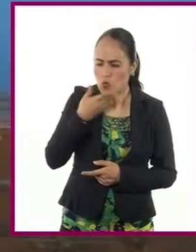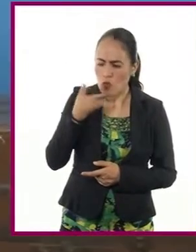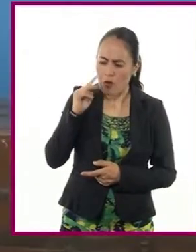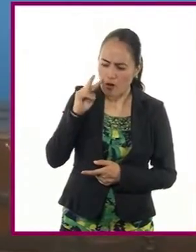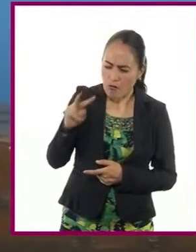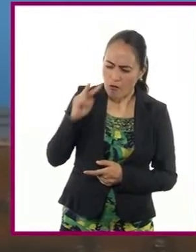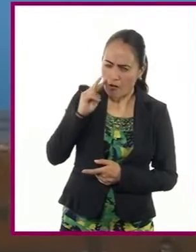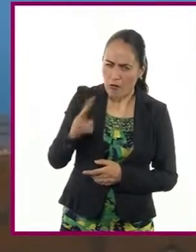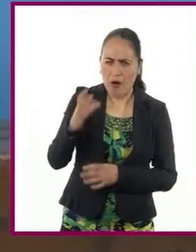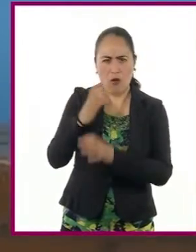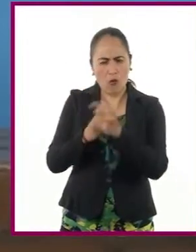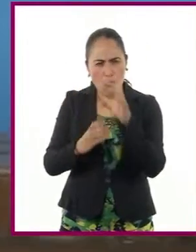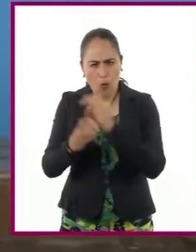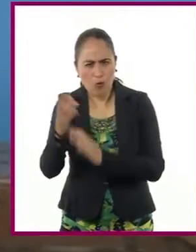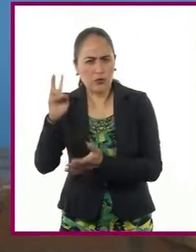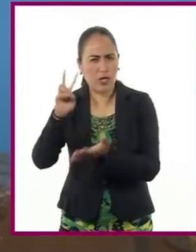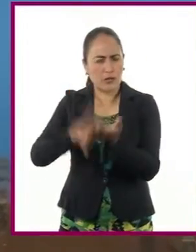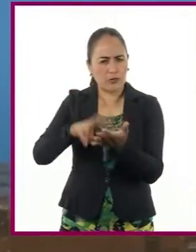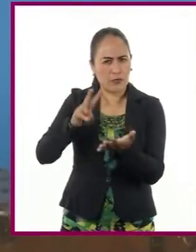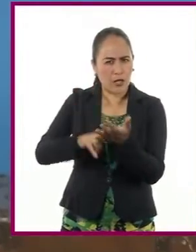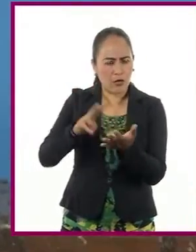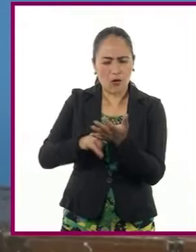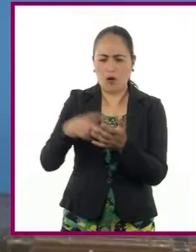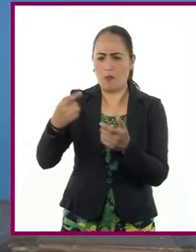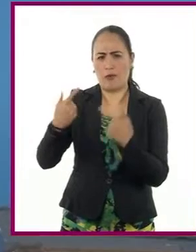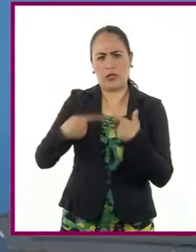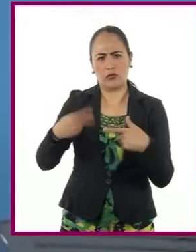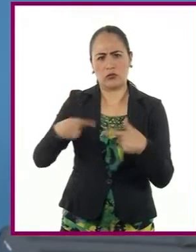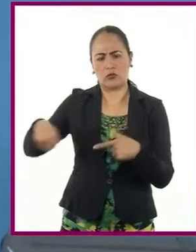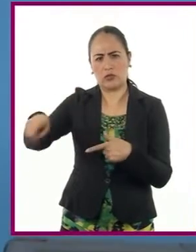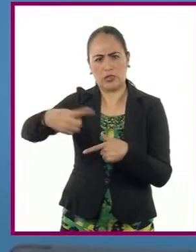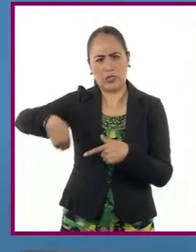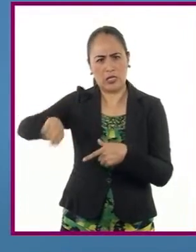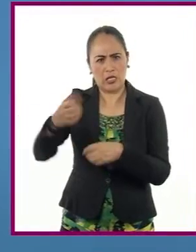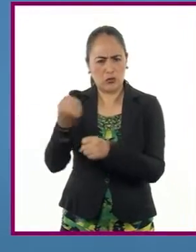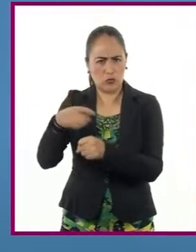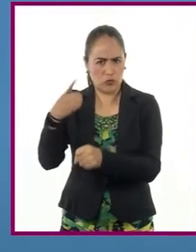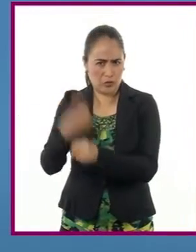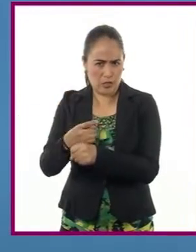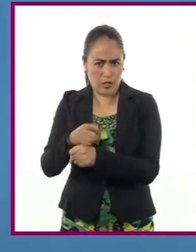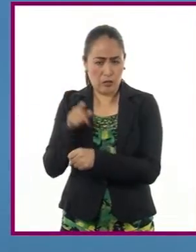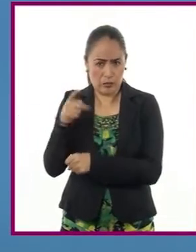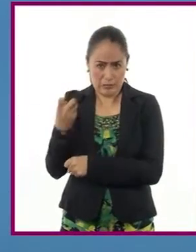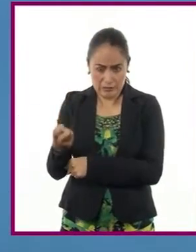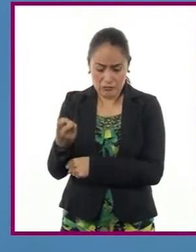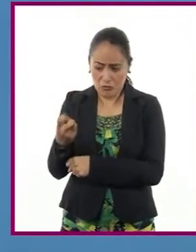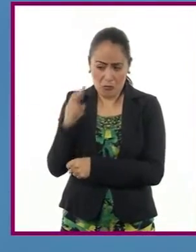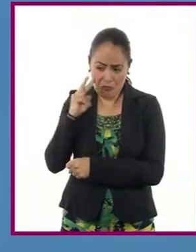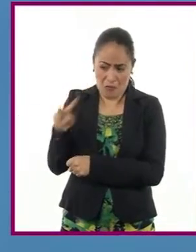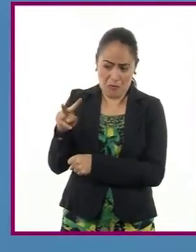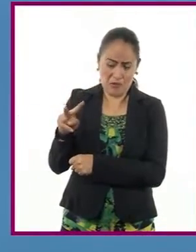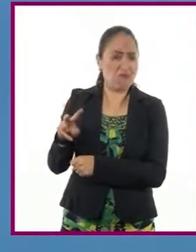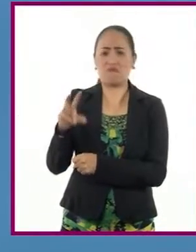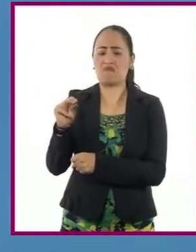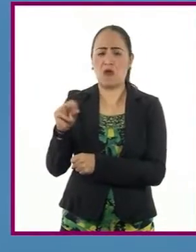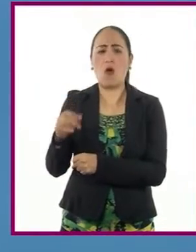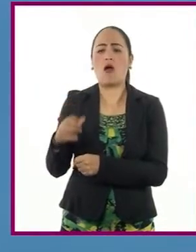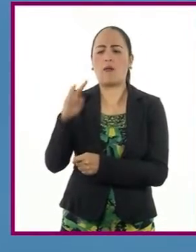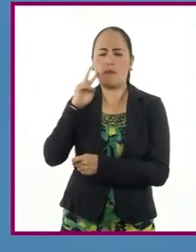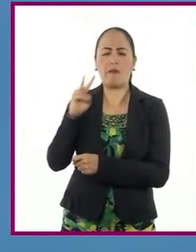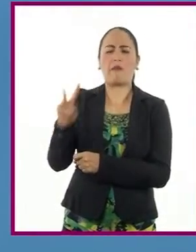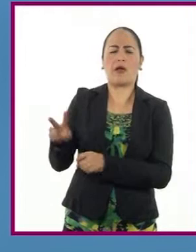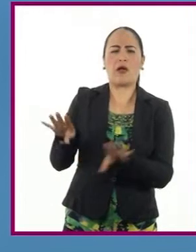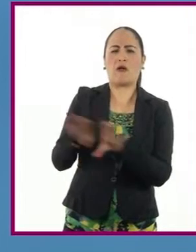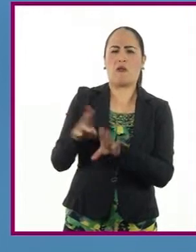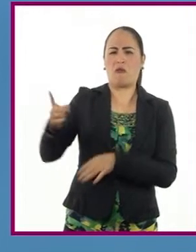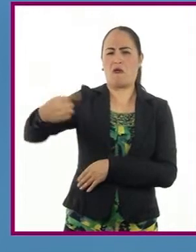los objetos valorados por una determinada sociedad, sino para mostrar su tendencia hacia la ostentación. La posesión